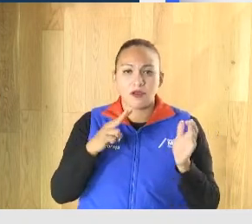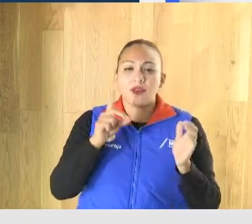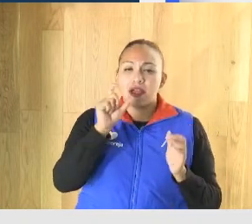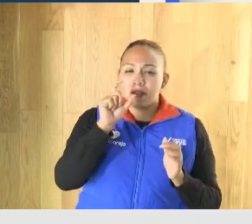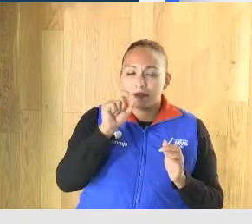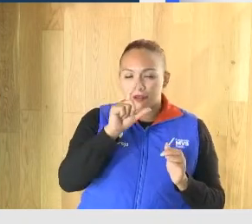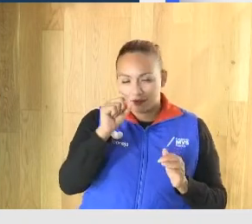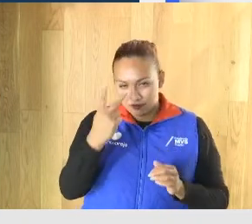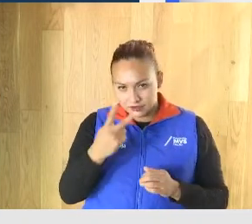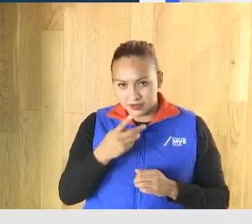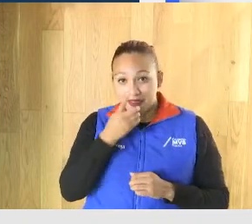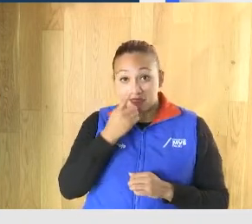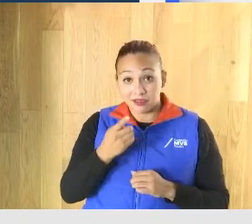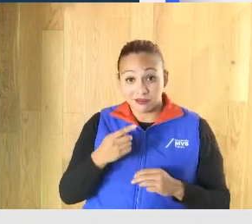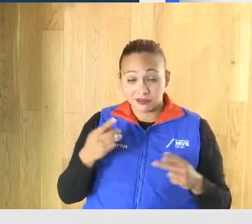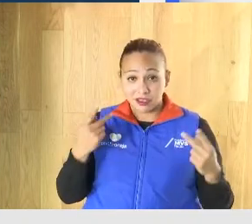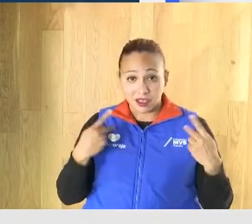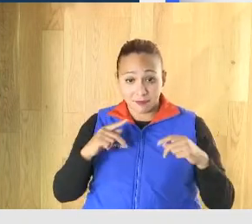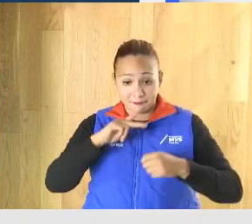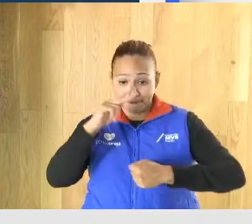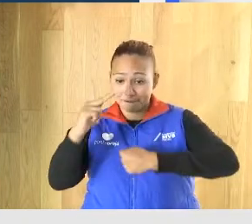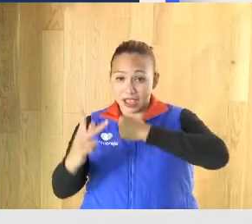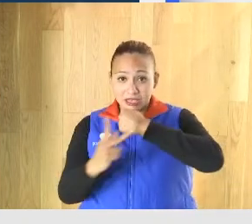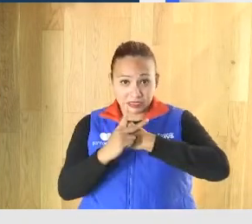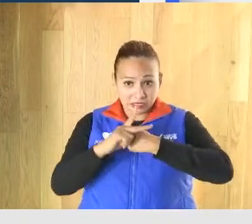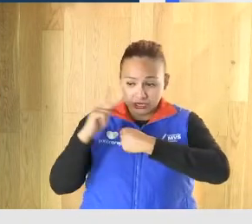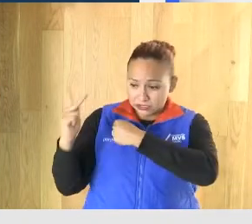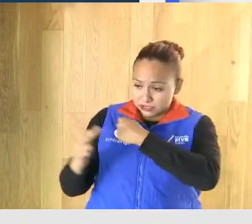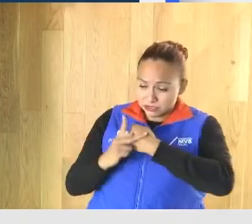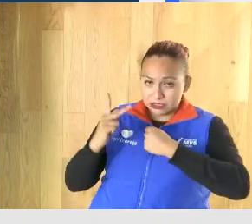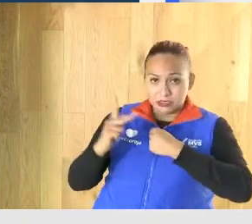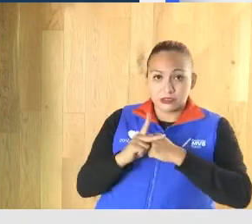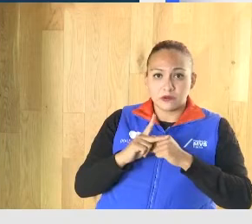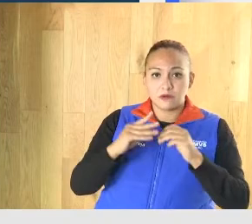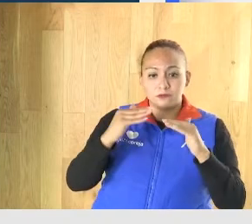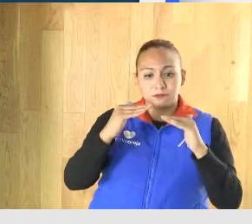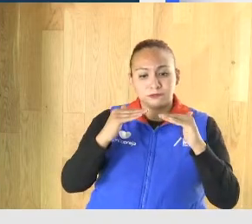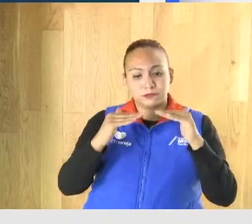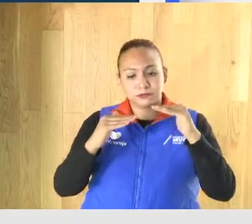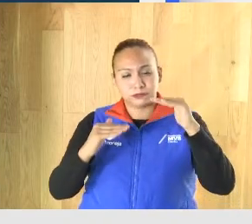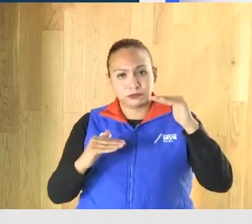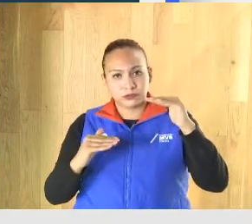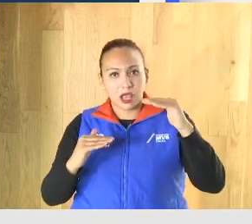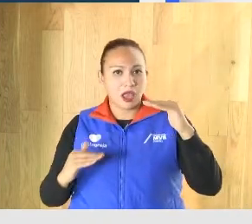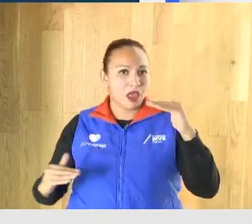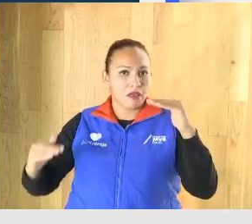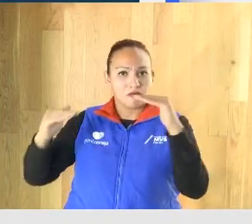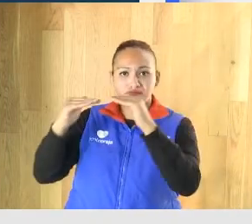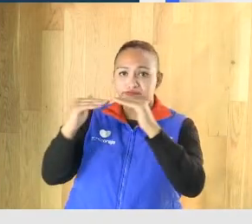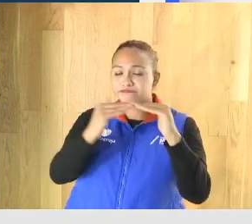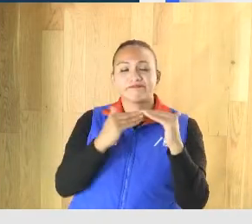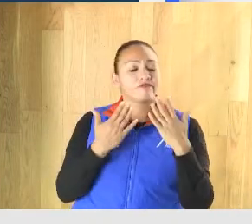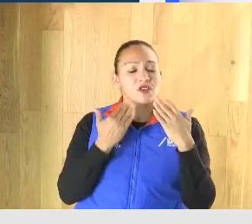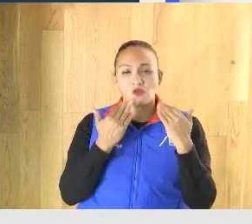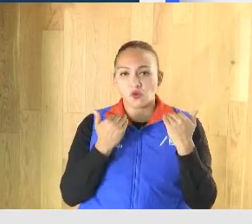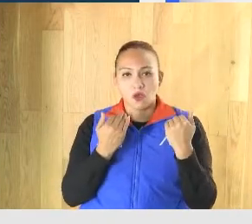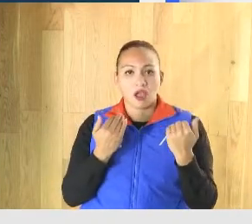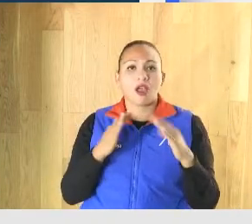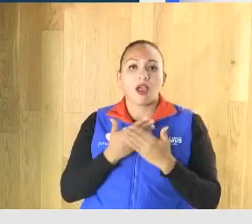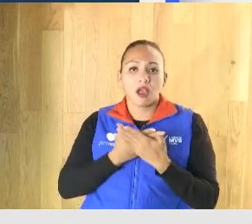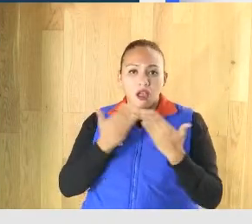incrementado la desigualdad interna entre países y obviamente la desigualdad entre países también, ¿no? Con lo cual ahora